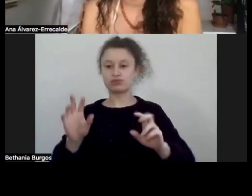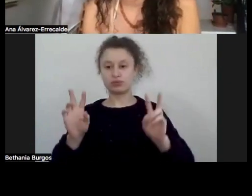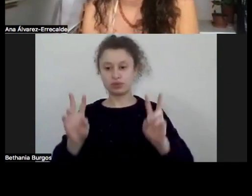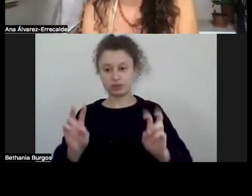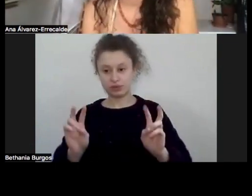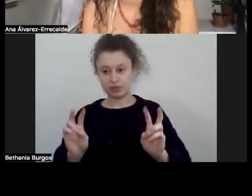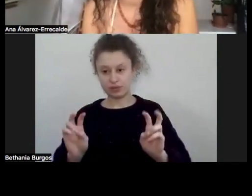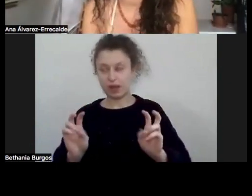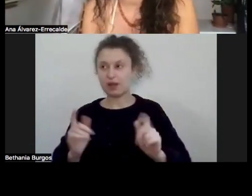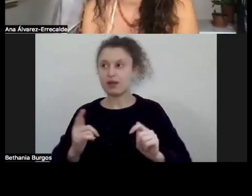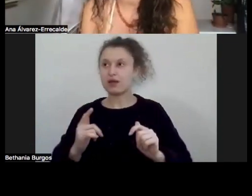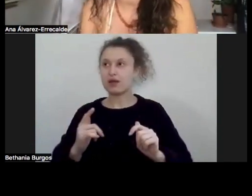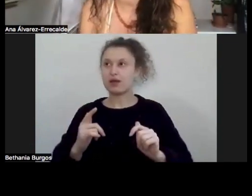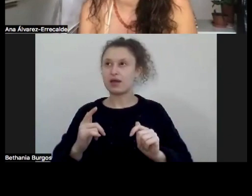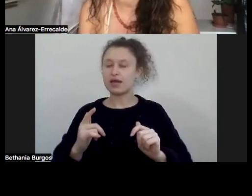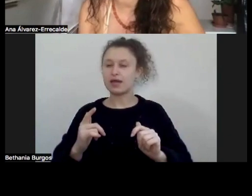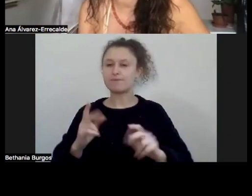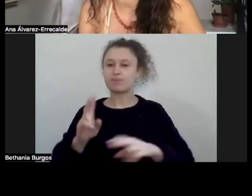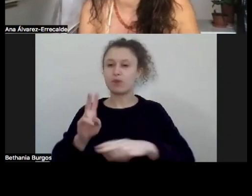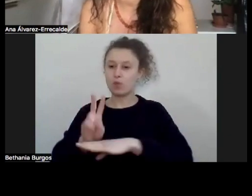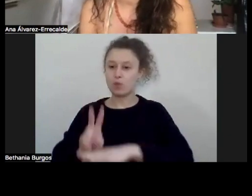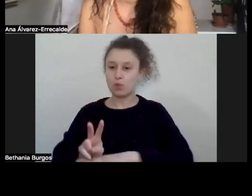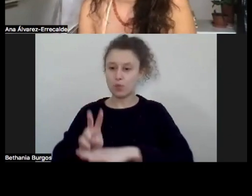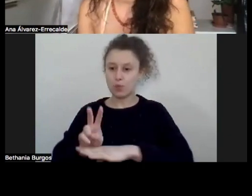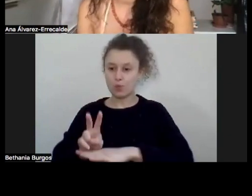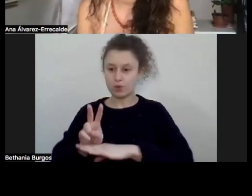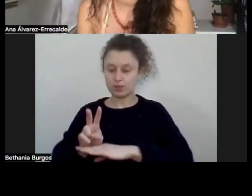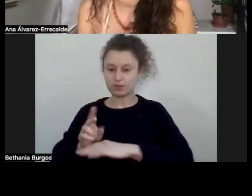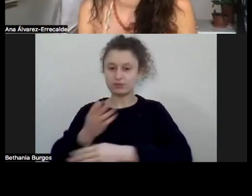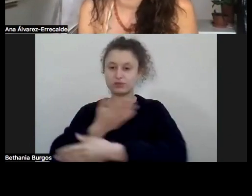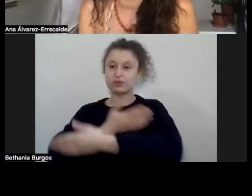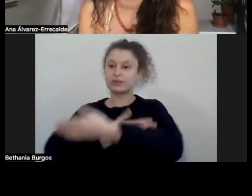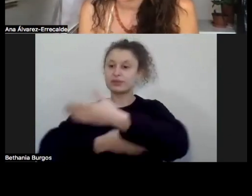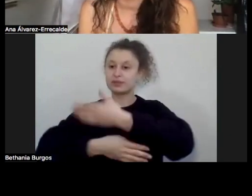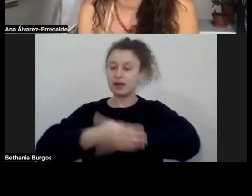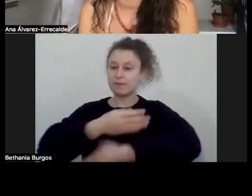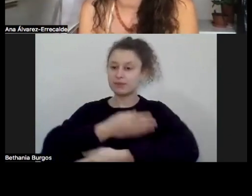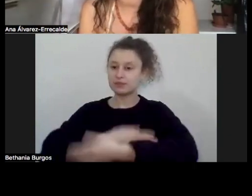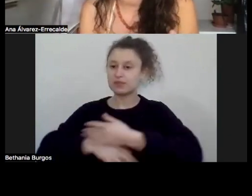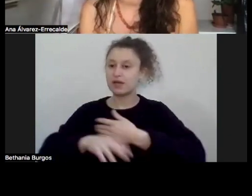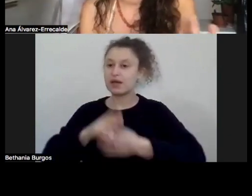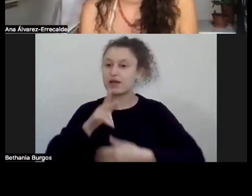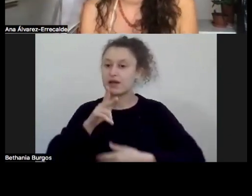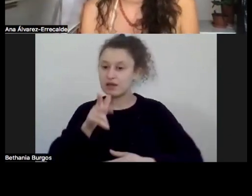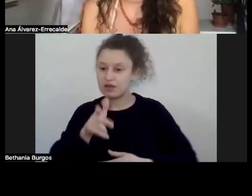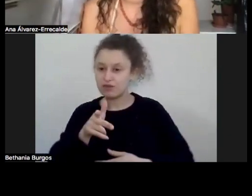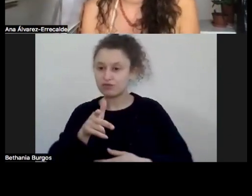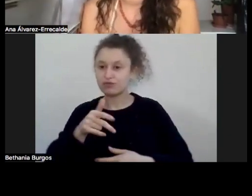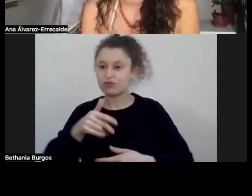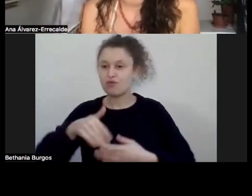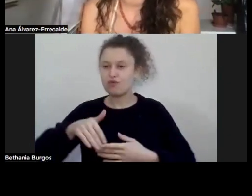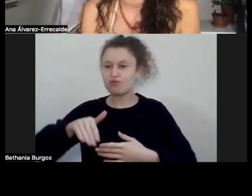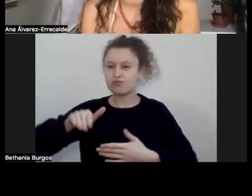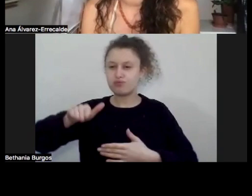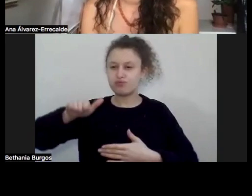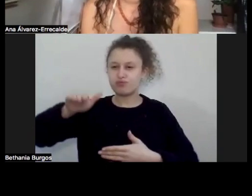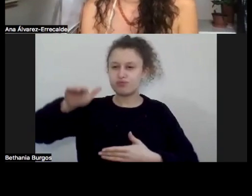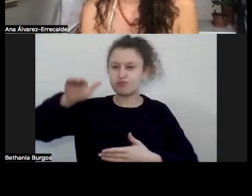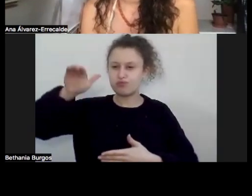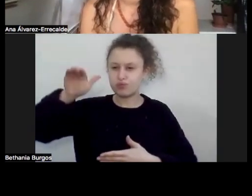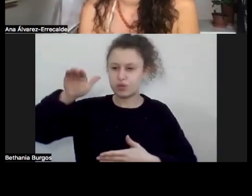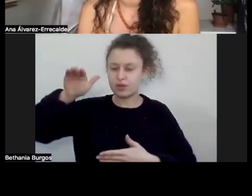cuando ya se hacen mayores y la dificultad que existe, ¿no? Y también la discriminación dentro de la